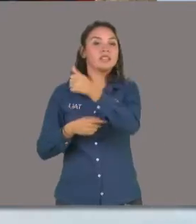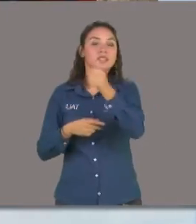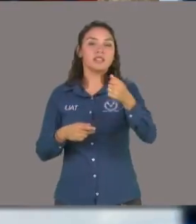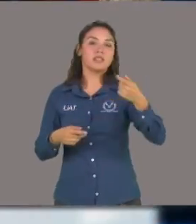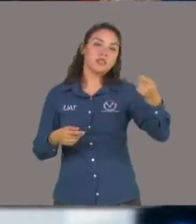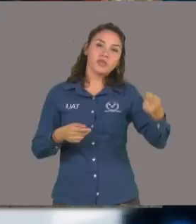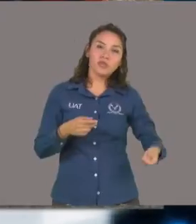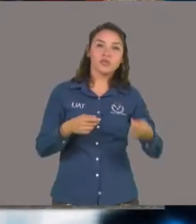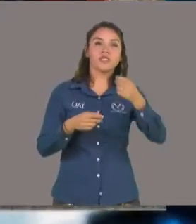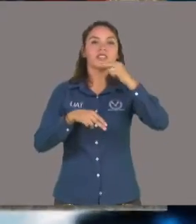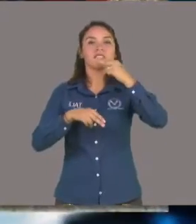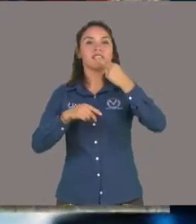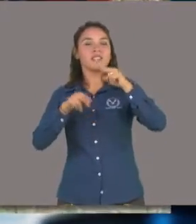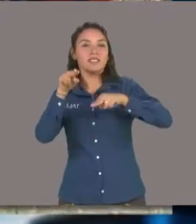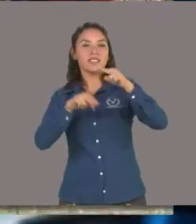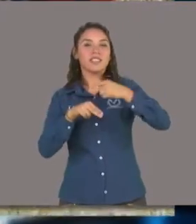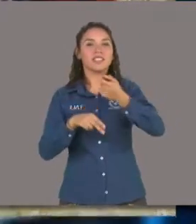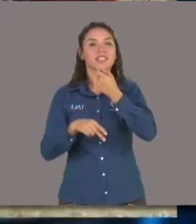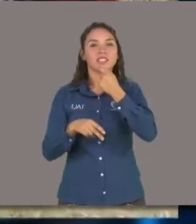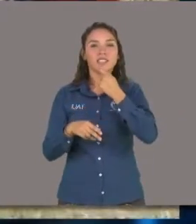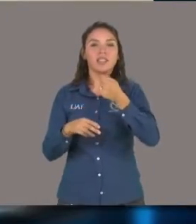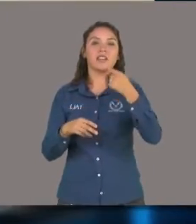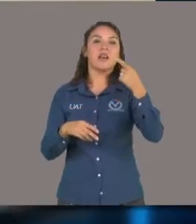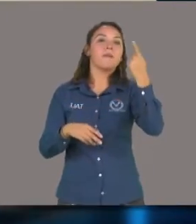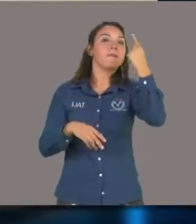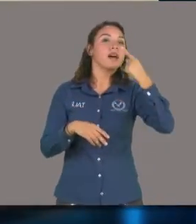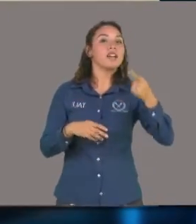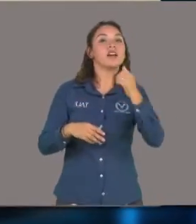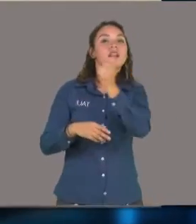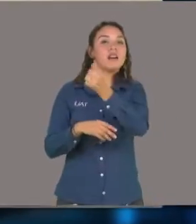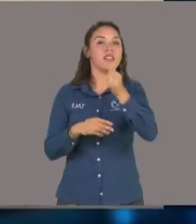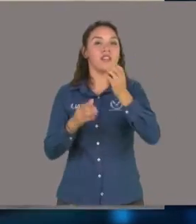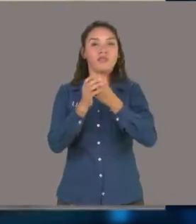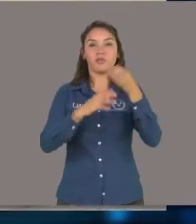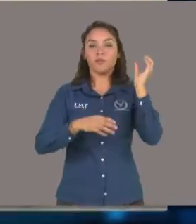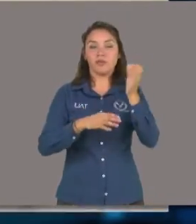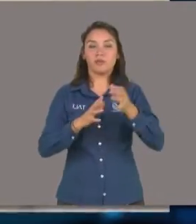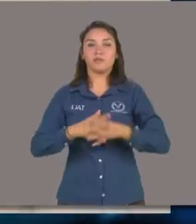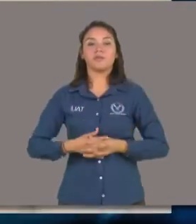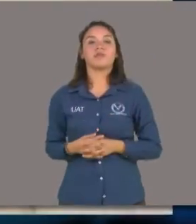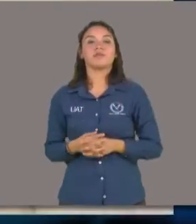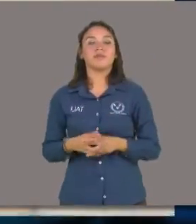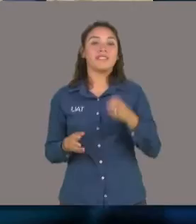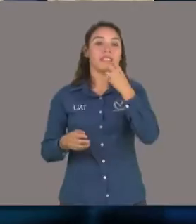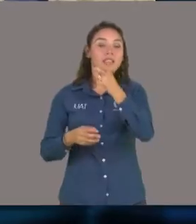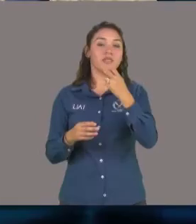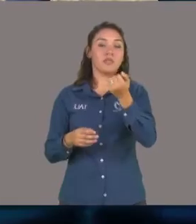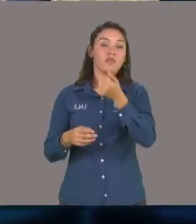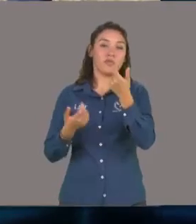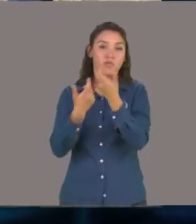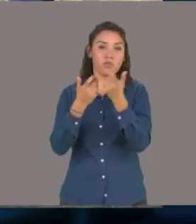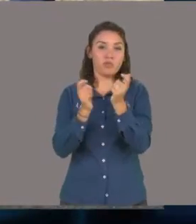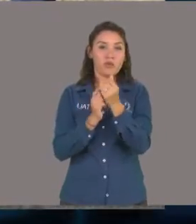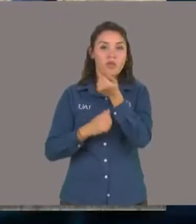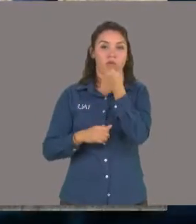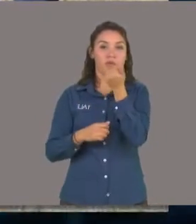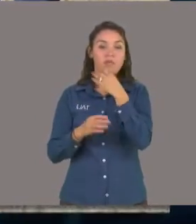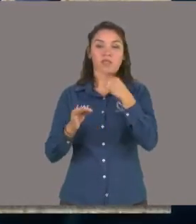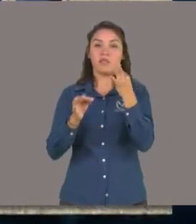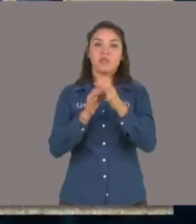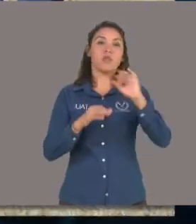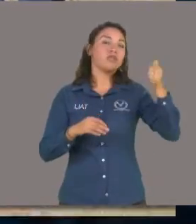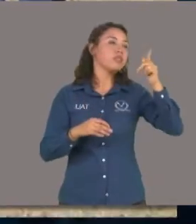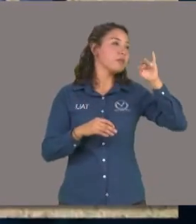campeonatos que se logran en las competencias universitarias. En este tenor platicamos con gente del equipo Broncos Infantil nuevo campeón de la